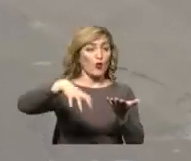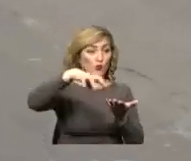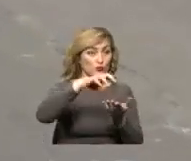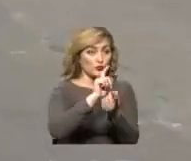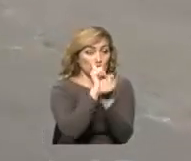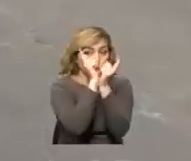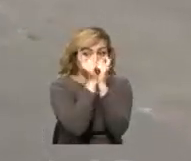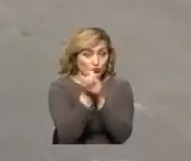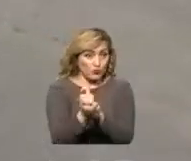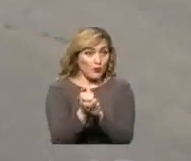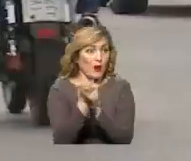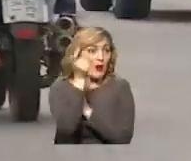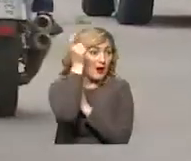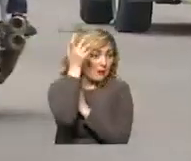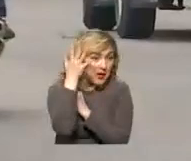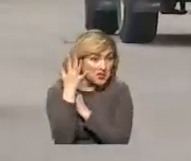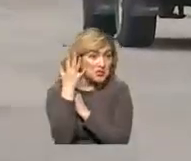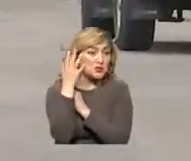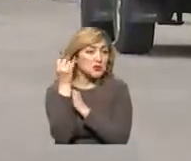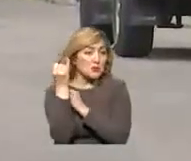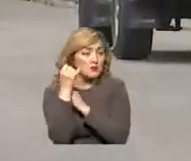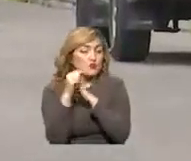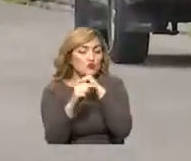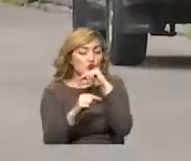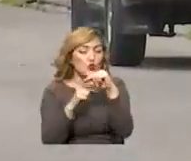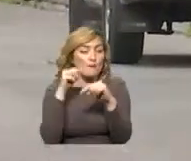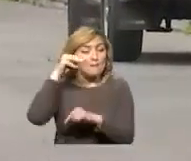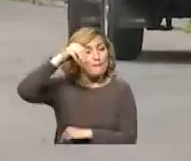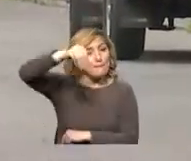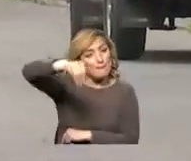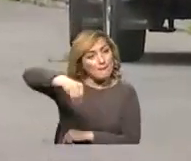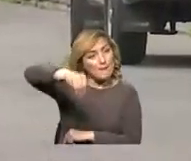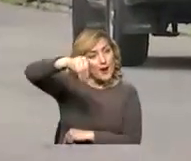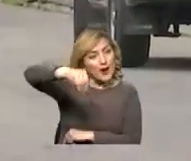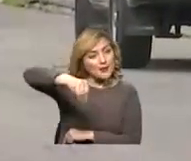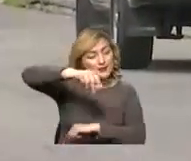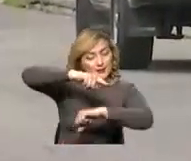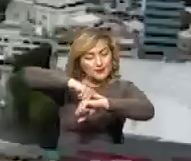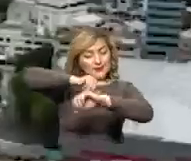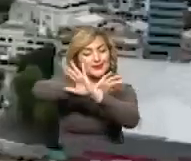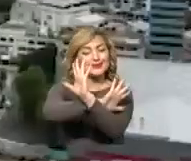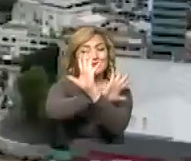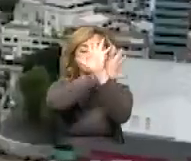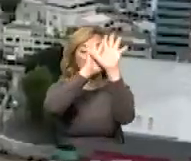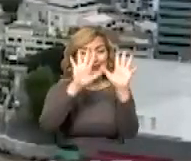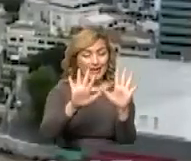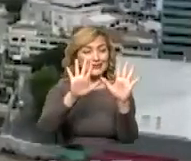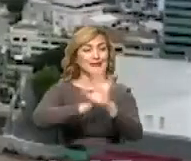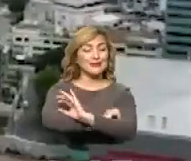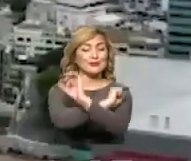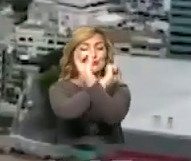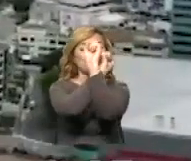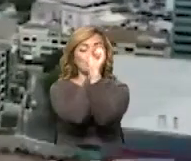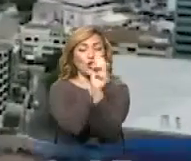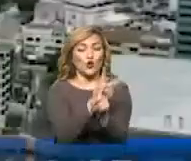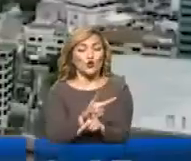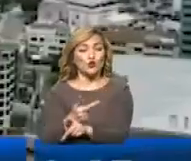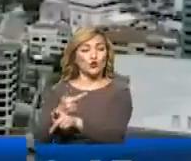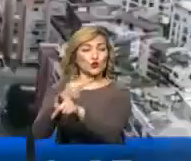de semáforo gradualmente. Será este martes a las 10 de la mañana cuando el Consejo Metropolitano se reúna para